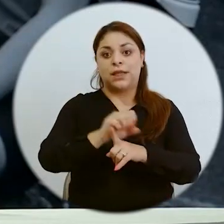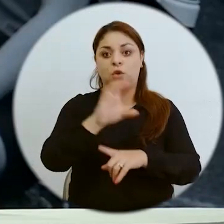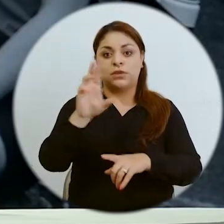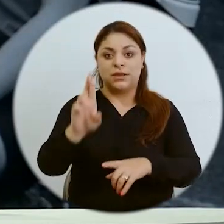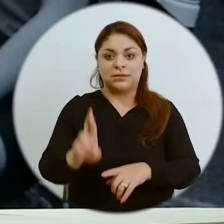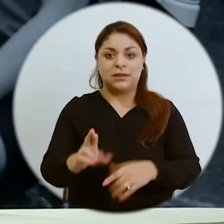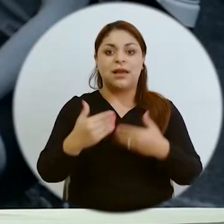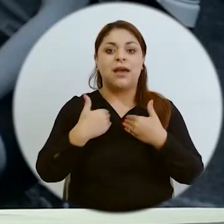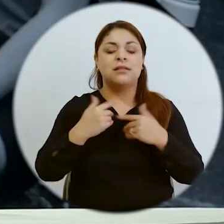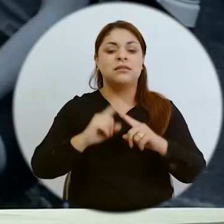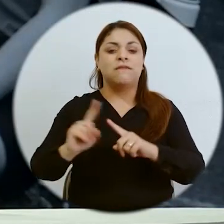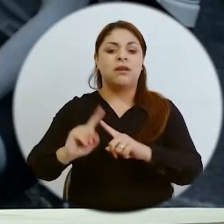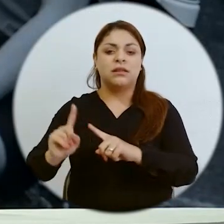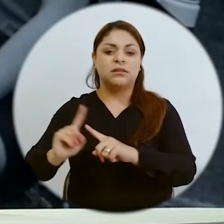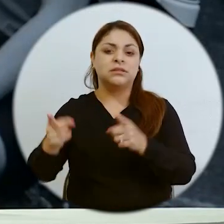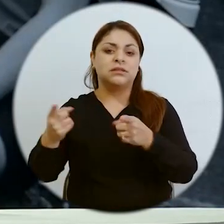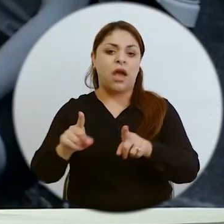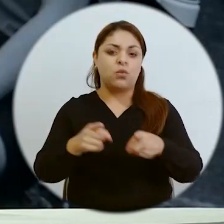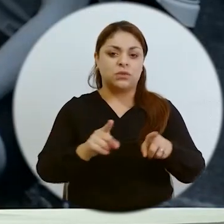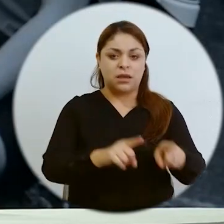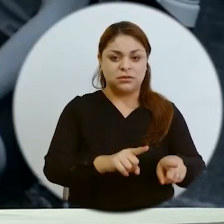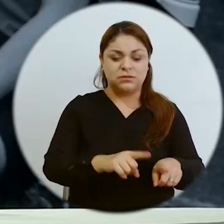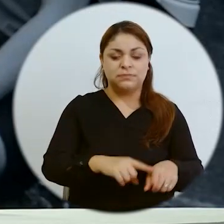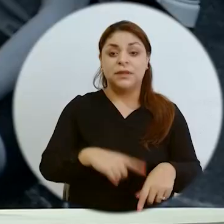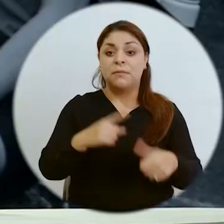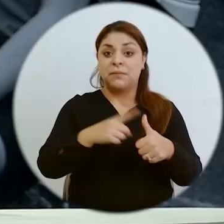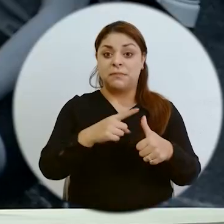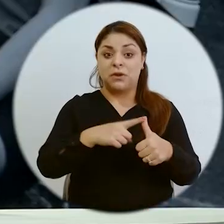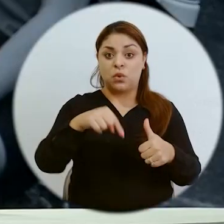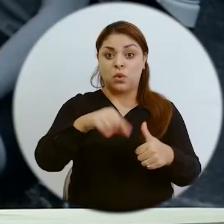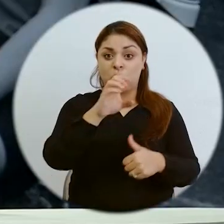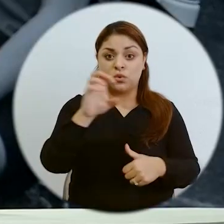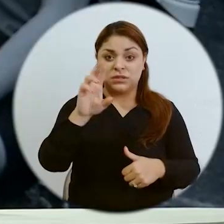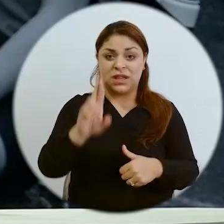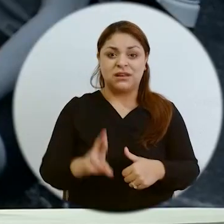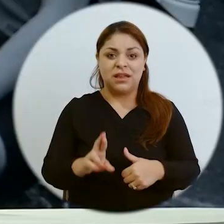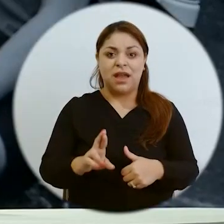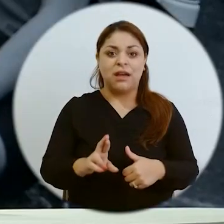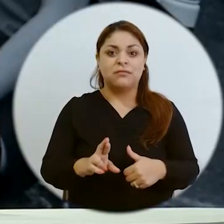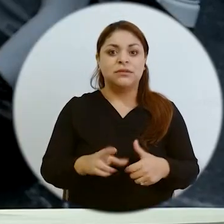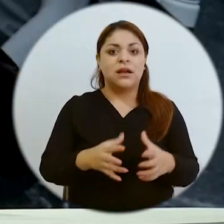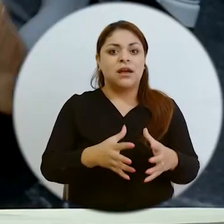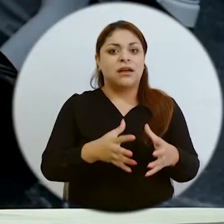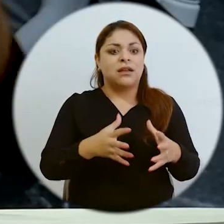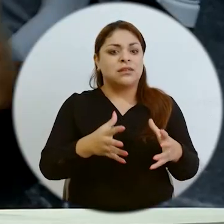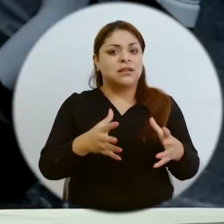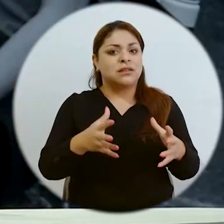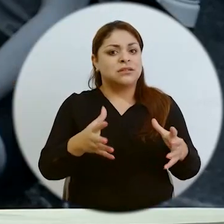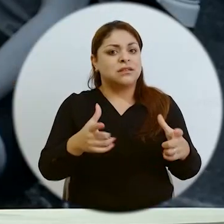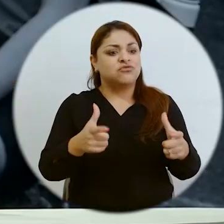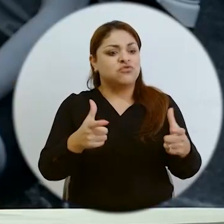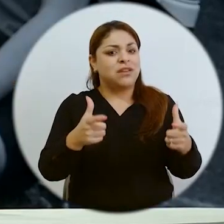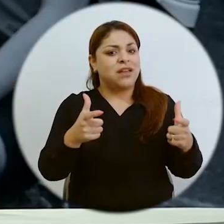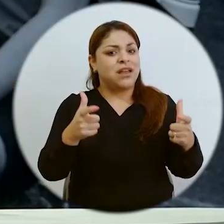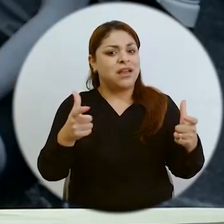que tiene varias causas. Uno es de que en Costa Rica crece la riqueza que genera el